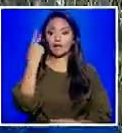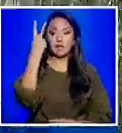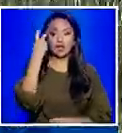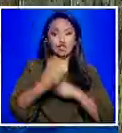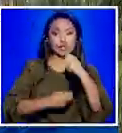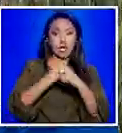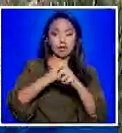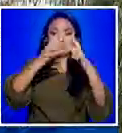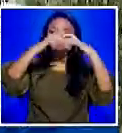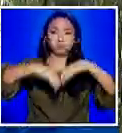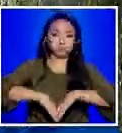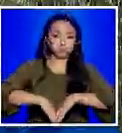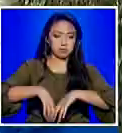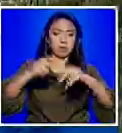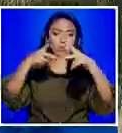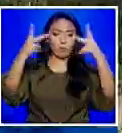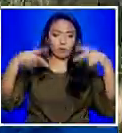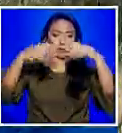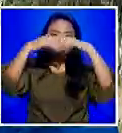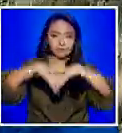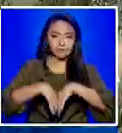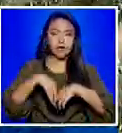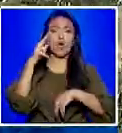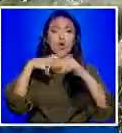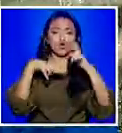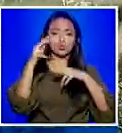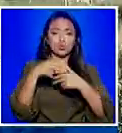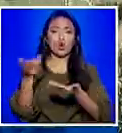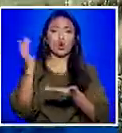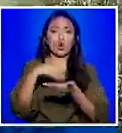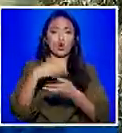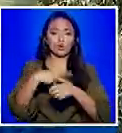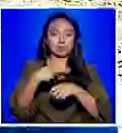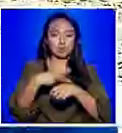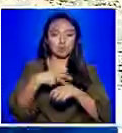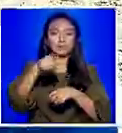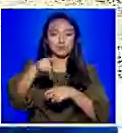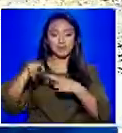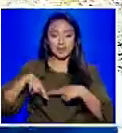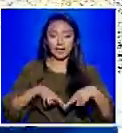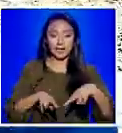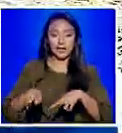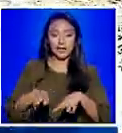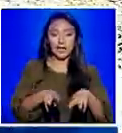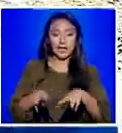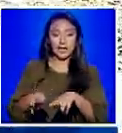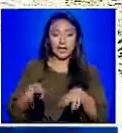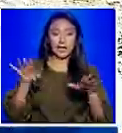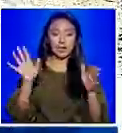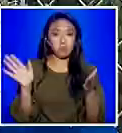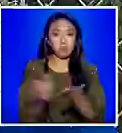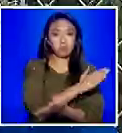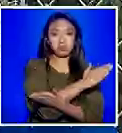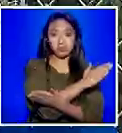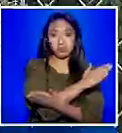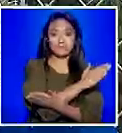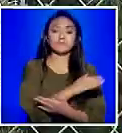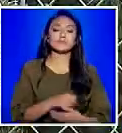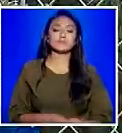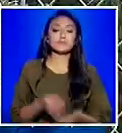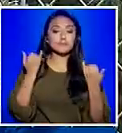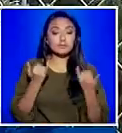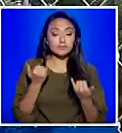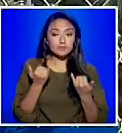fue el puente de acá abajo y volvieron a reconstruirle. ¿Por qué? Porque el río socavó los cimientos y se llevó el anterior puente.